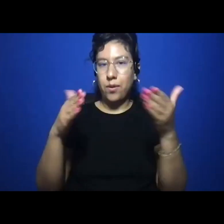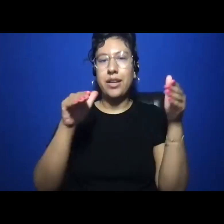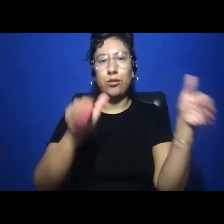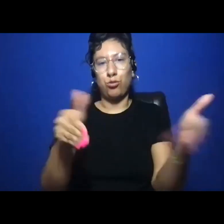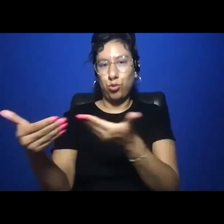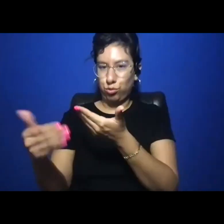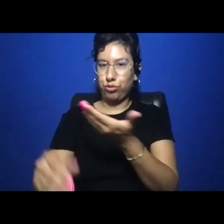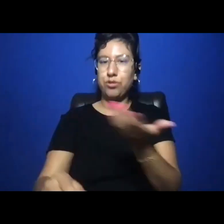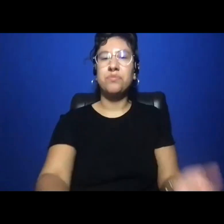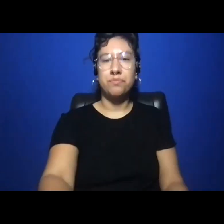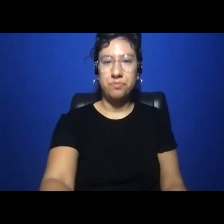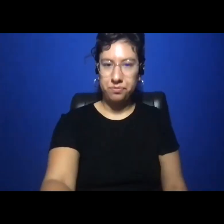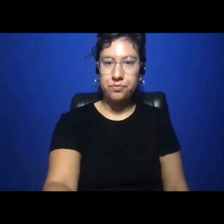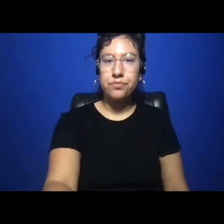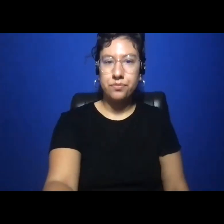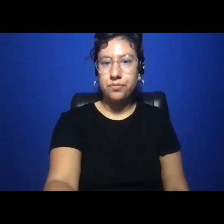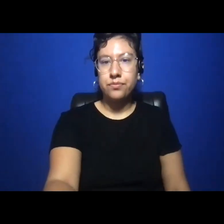Y voy a presentar.